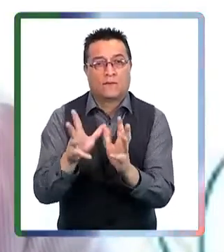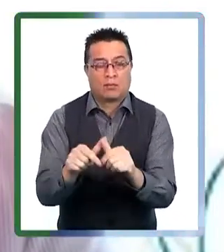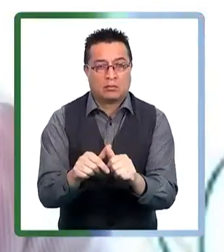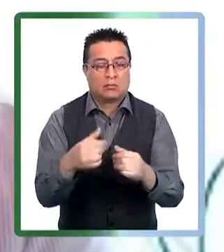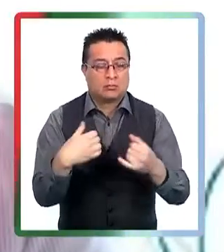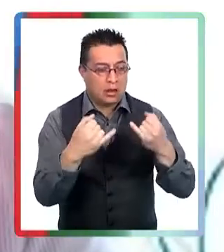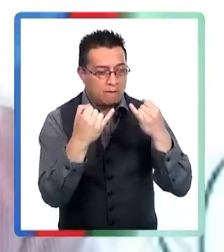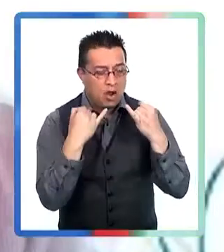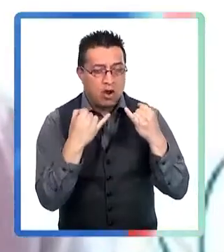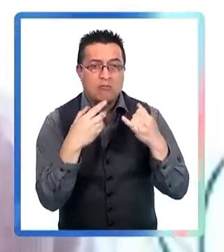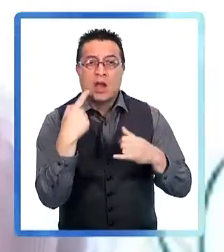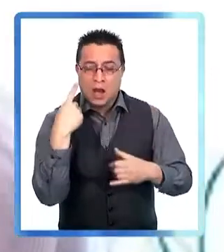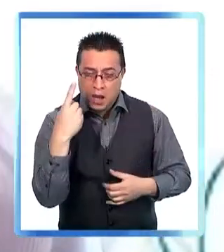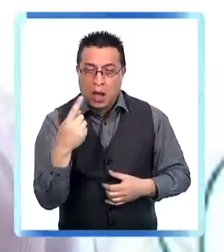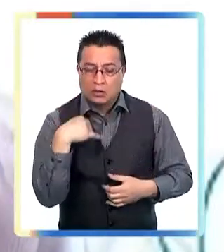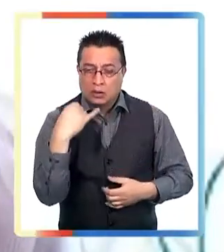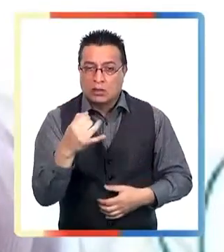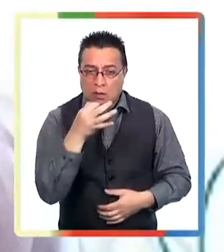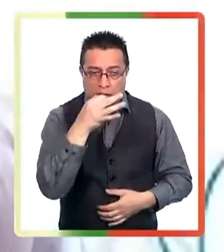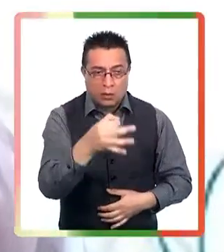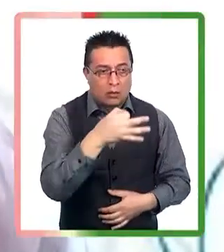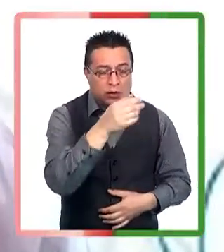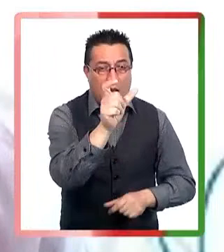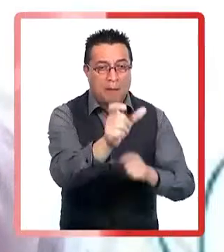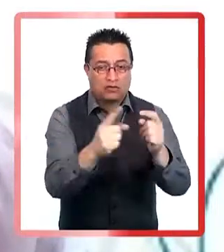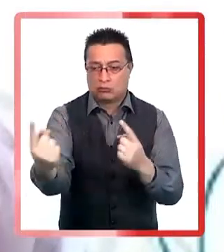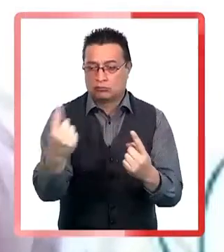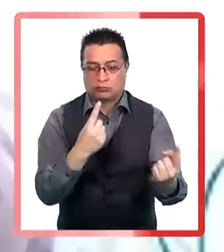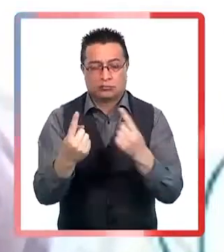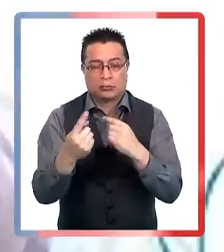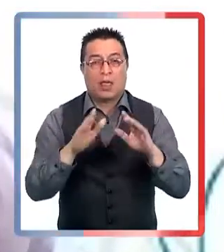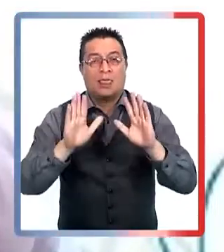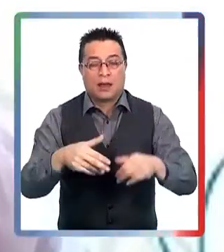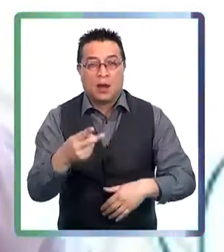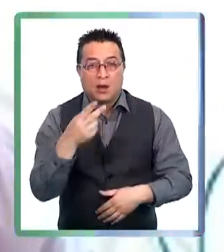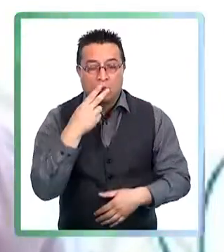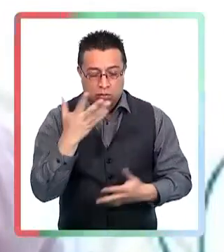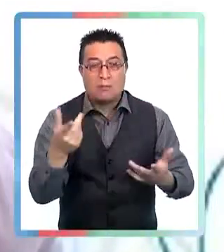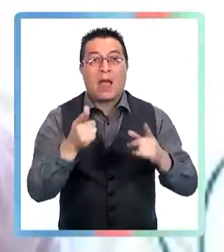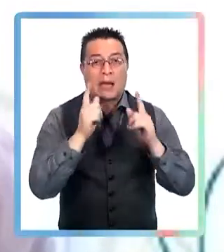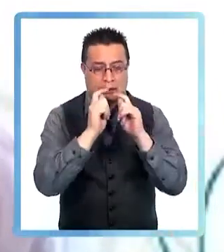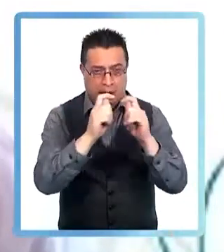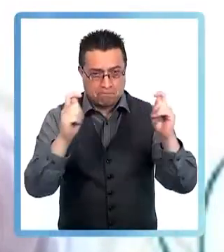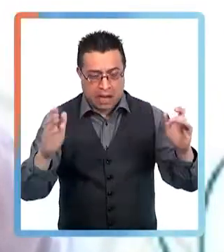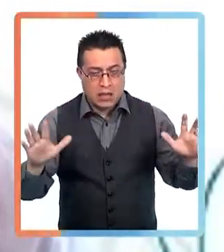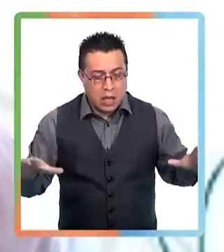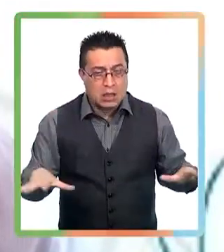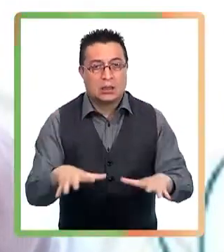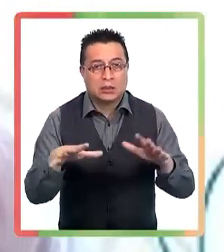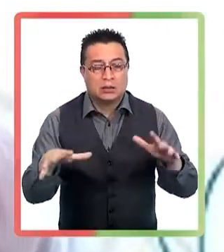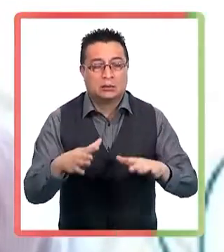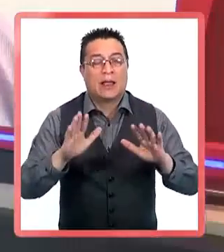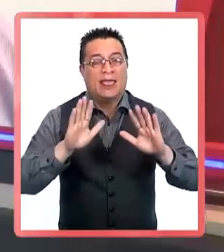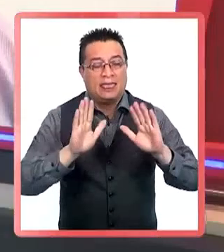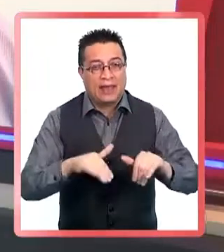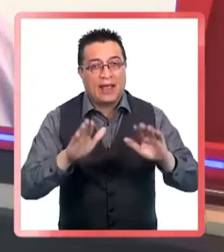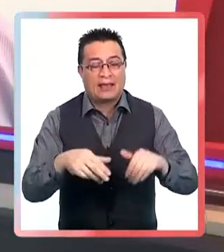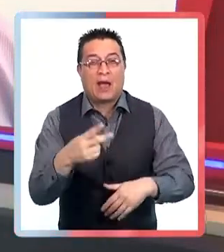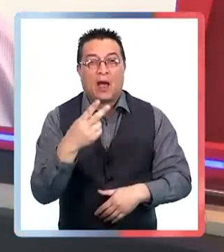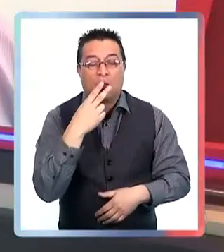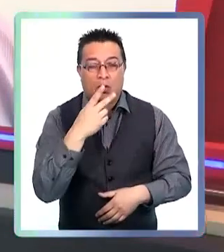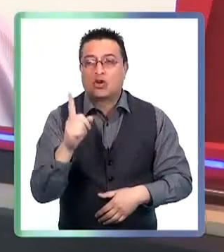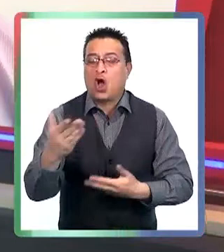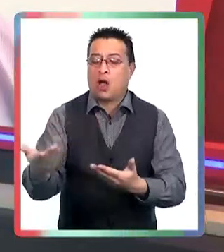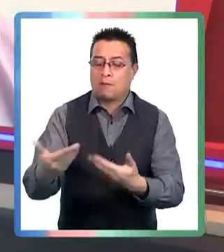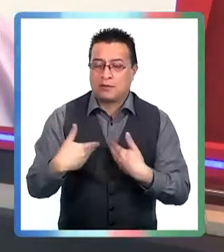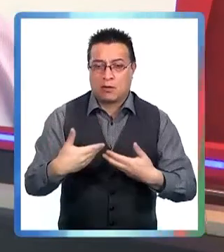familiar, informe. Yo siempre les decía a los pacientes que me consultaban por dejar de fumar, hagan la campaña. Estoy dejando de fumar,